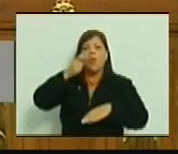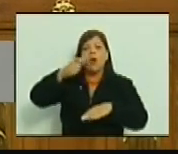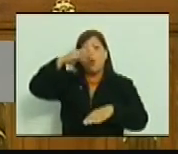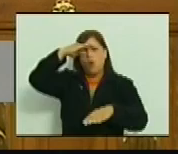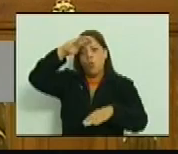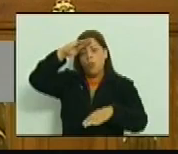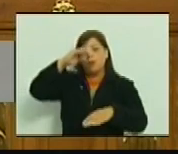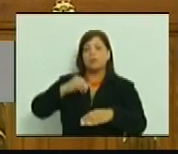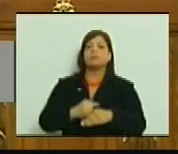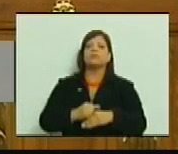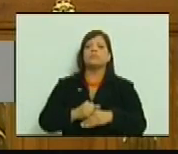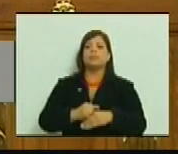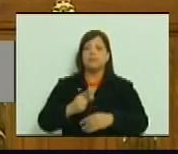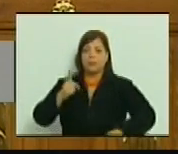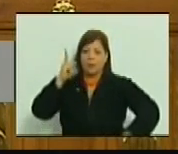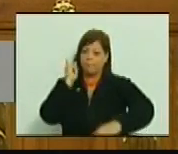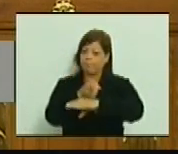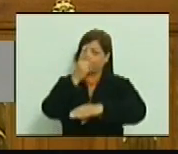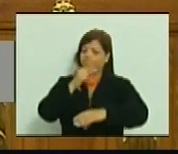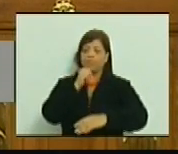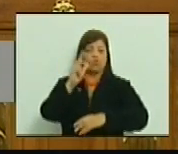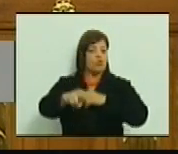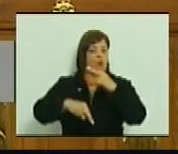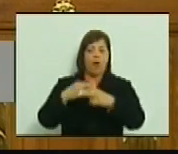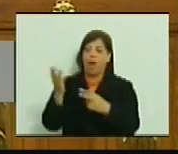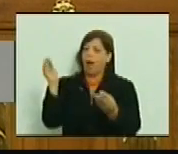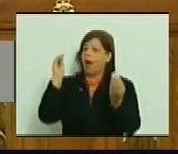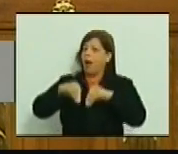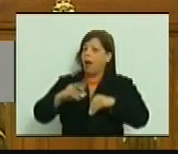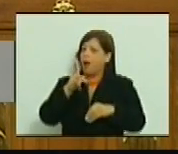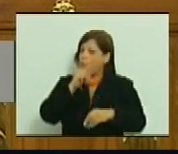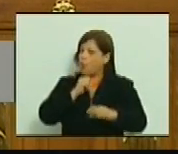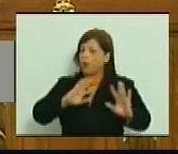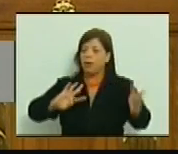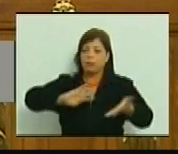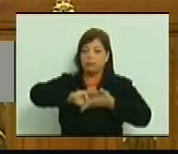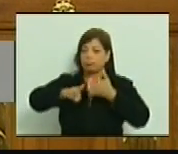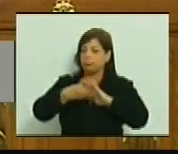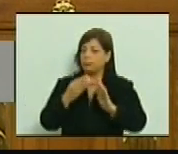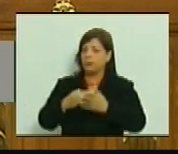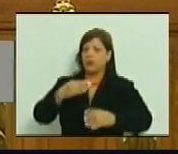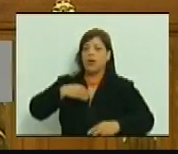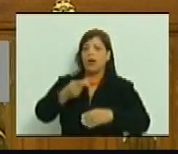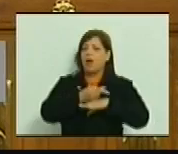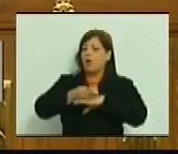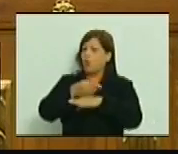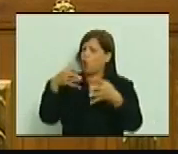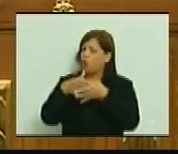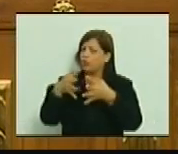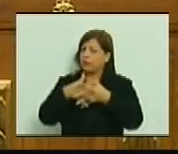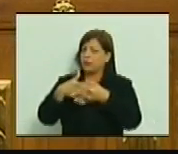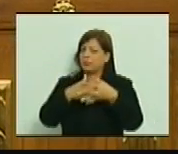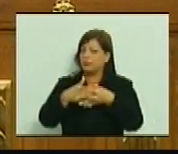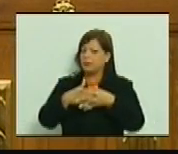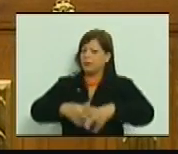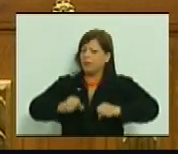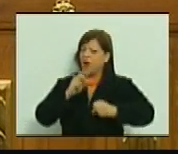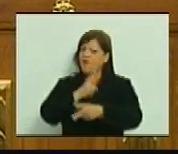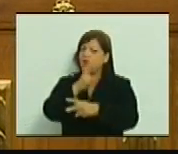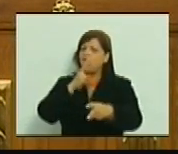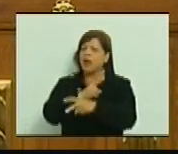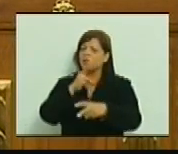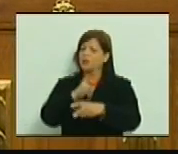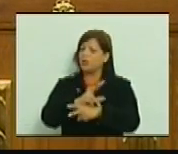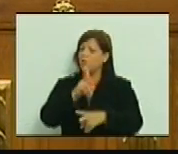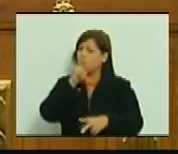cubano y su condena al bloqueo impuesto por los Estados Unidos a la República de Cuba, en franca violación de los